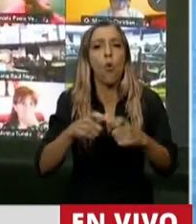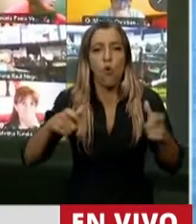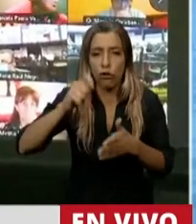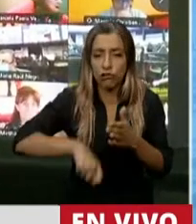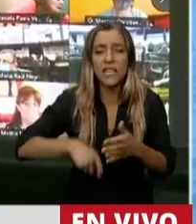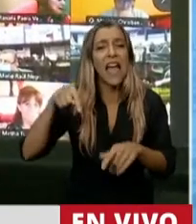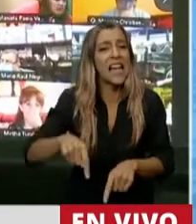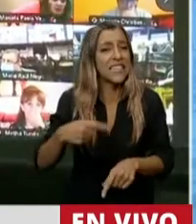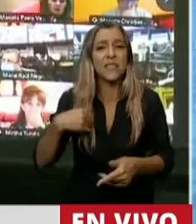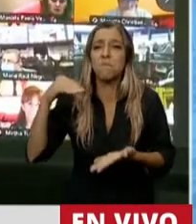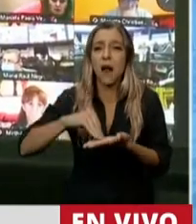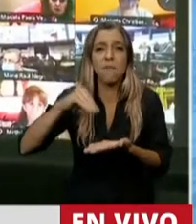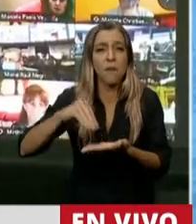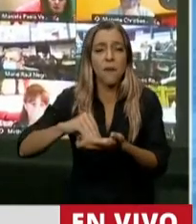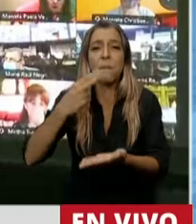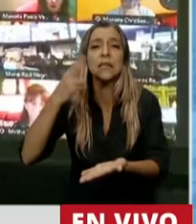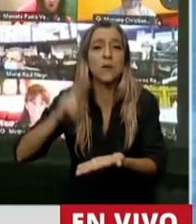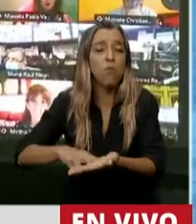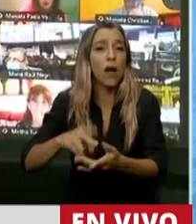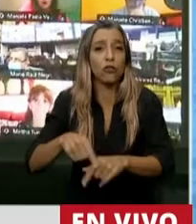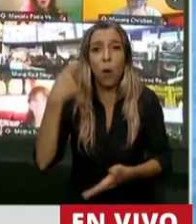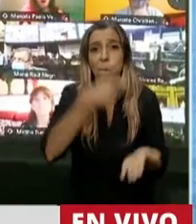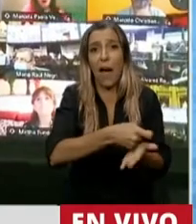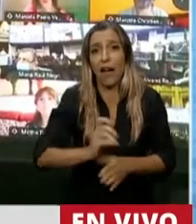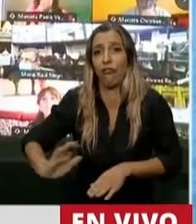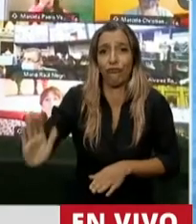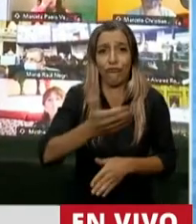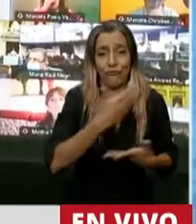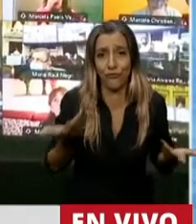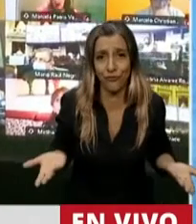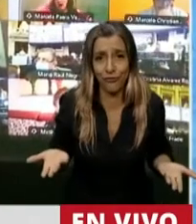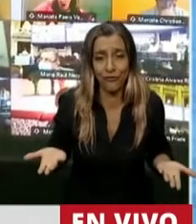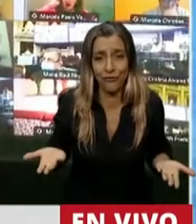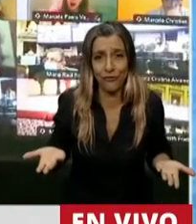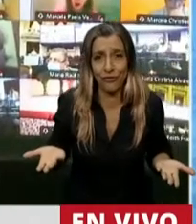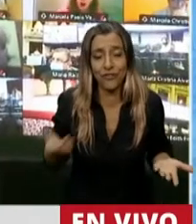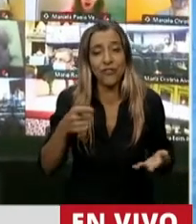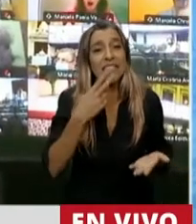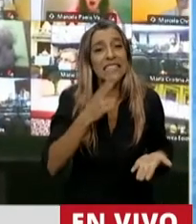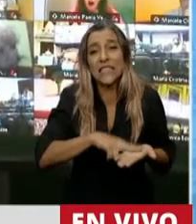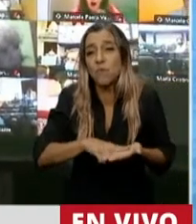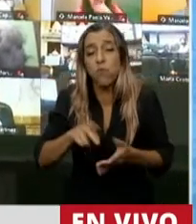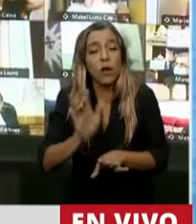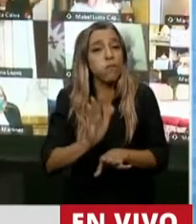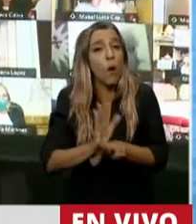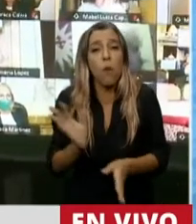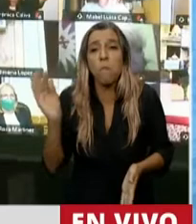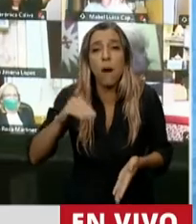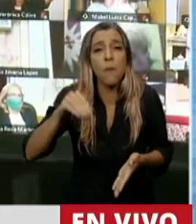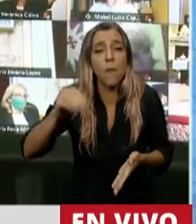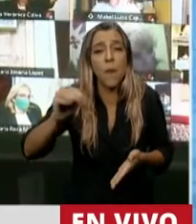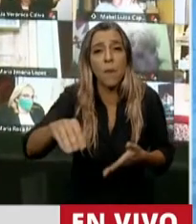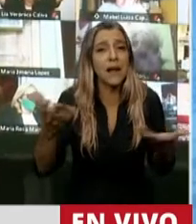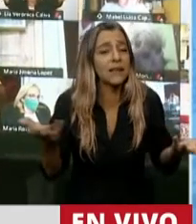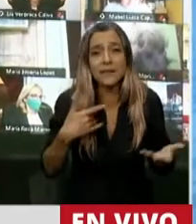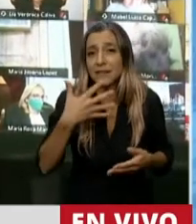así sistemáticamente creando nuevos impuestos que nos llevan a un círculo vicioso de